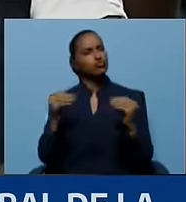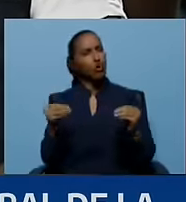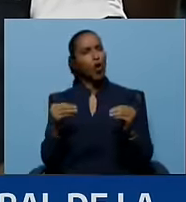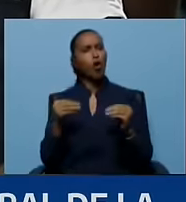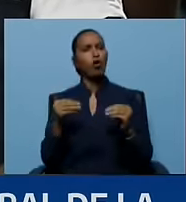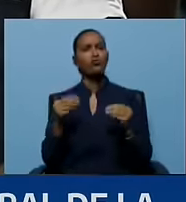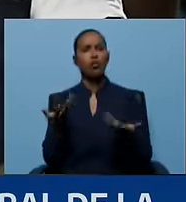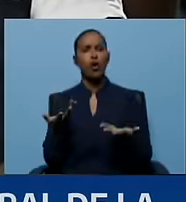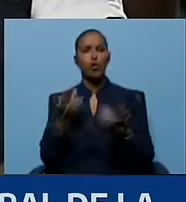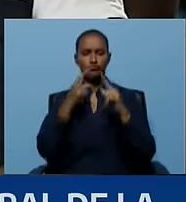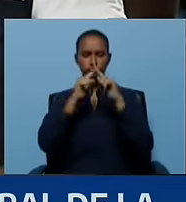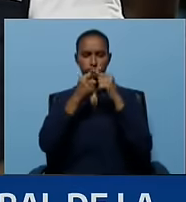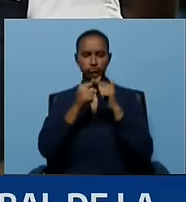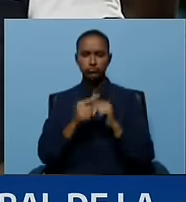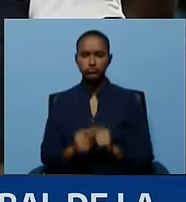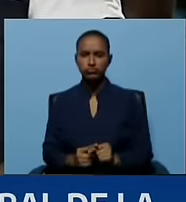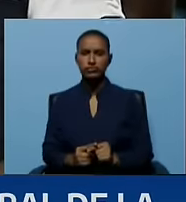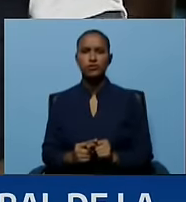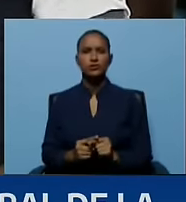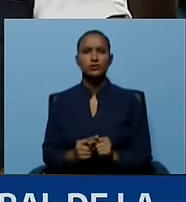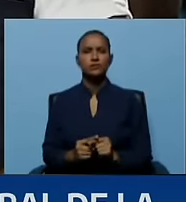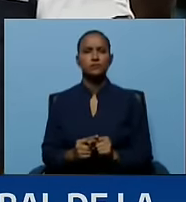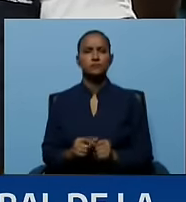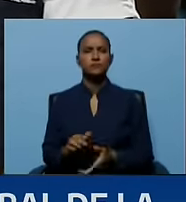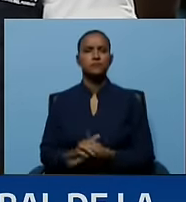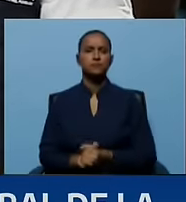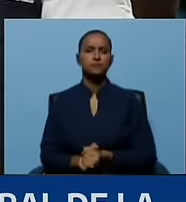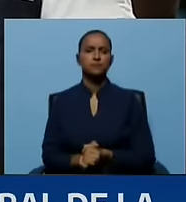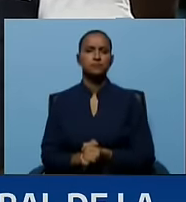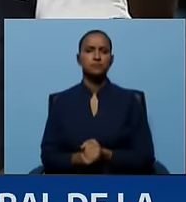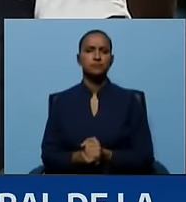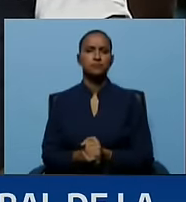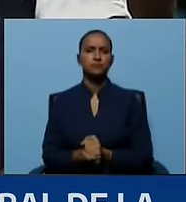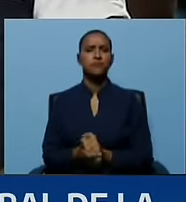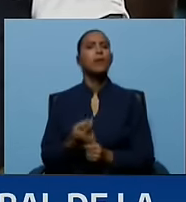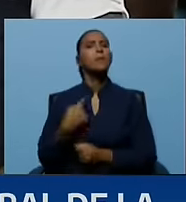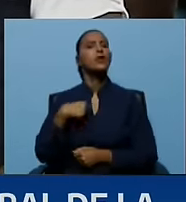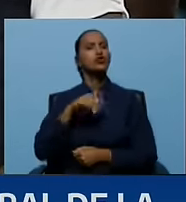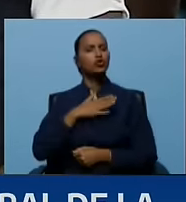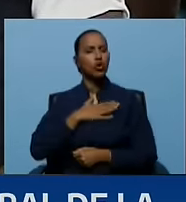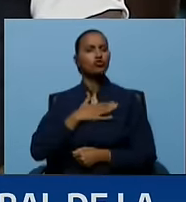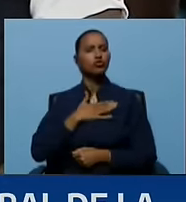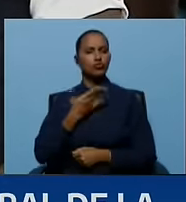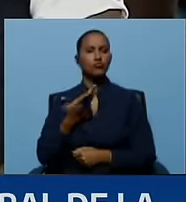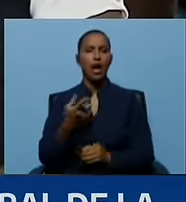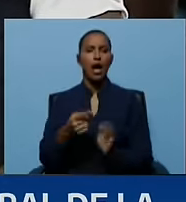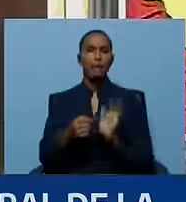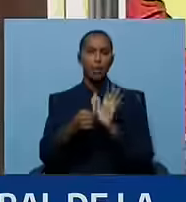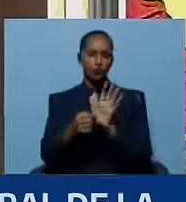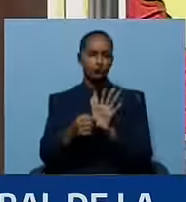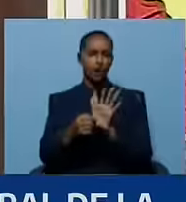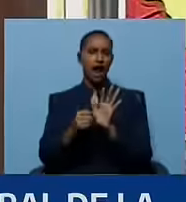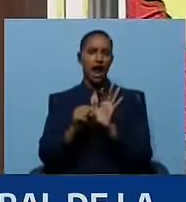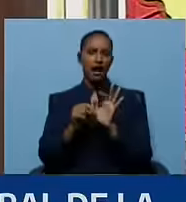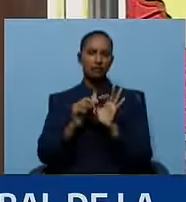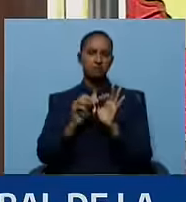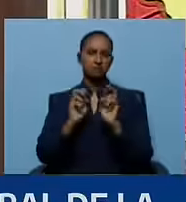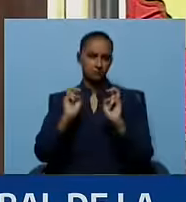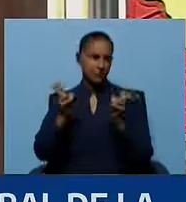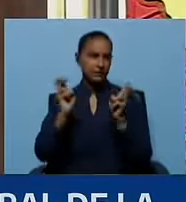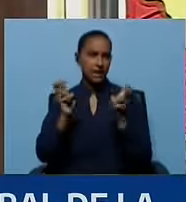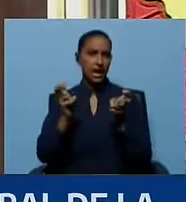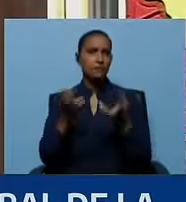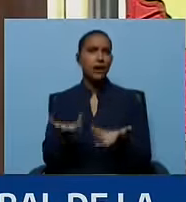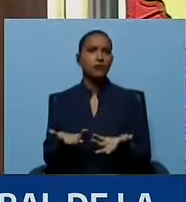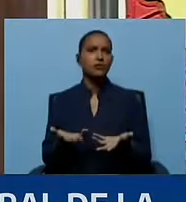para que podamos ubicarnos en perspectiva. Este acto yo lo he